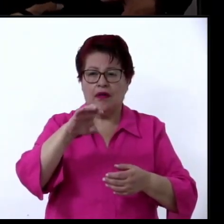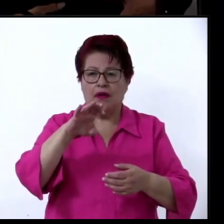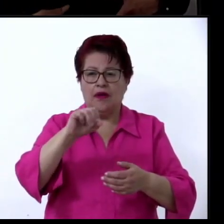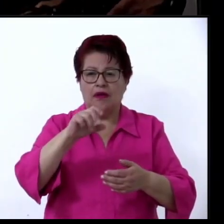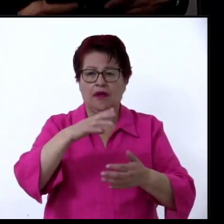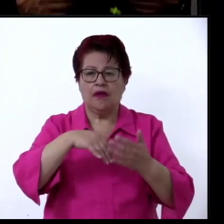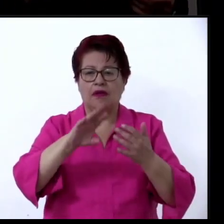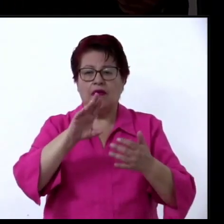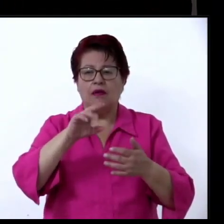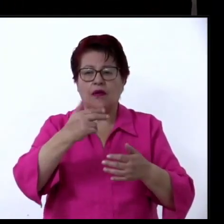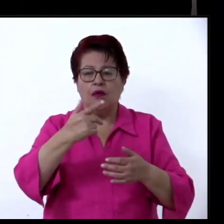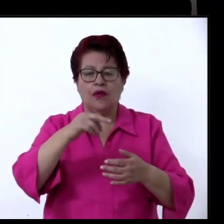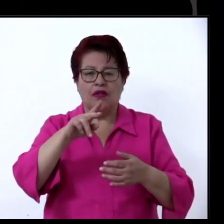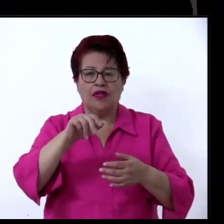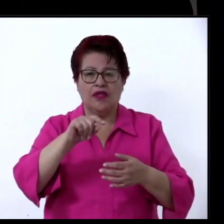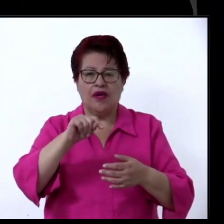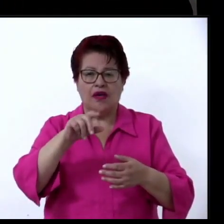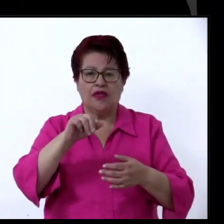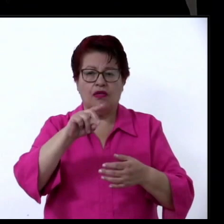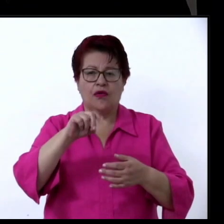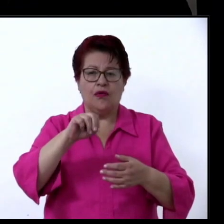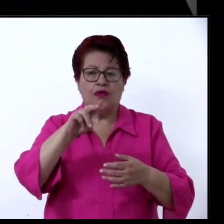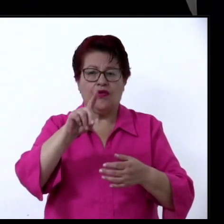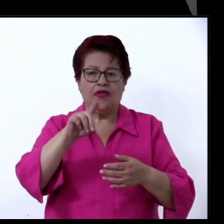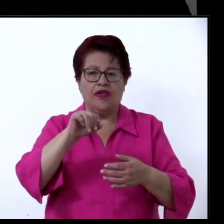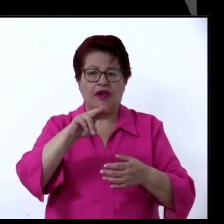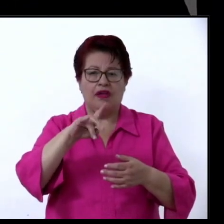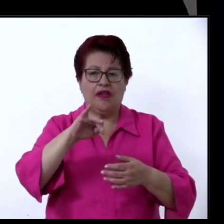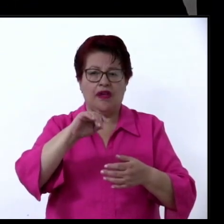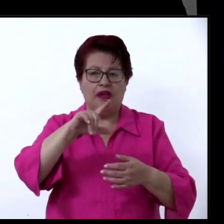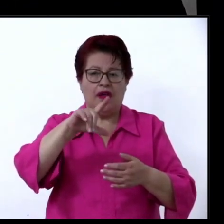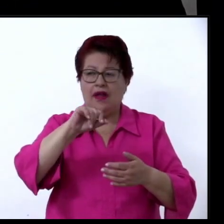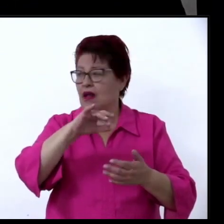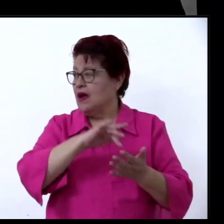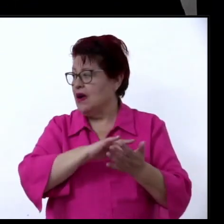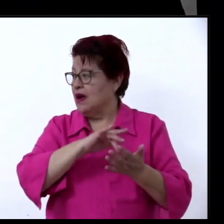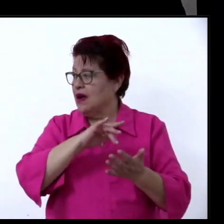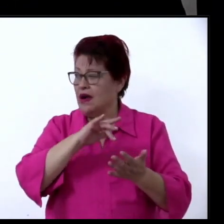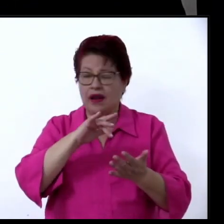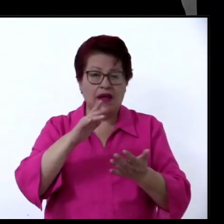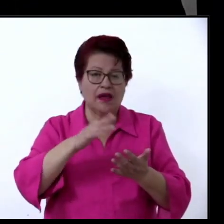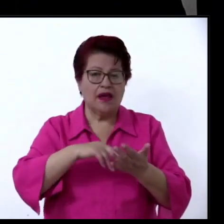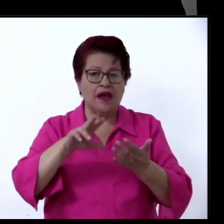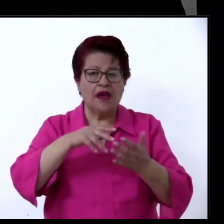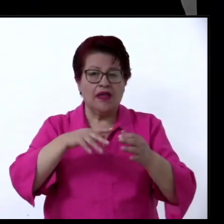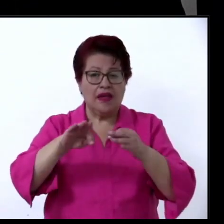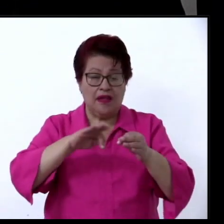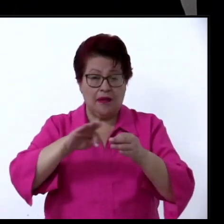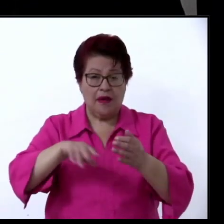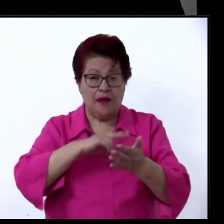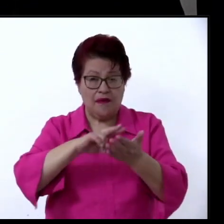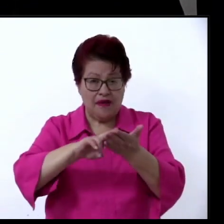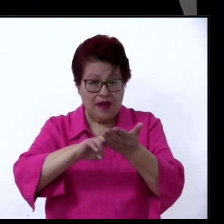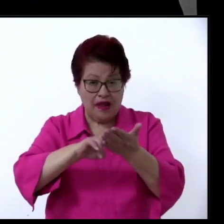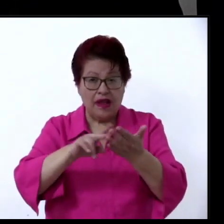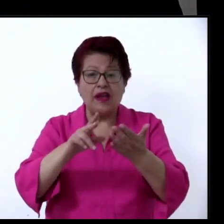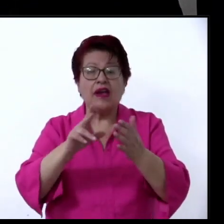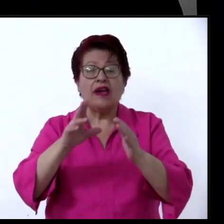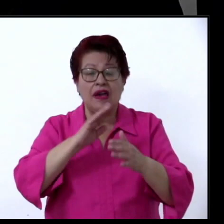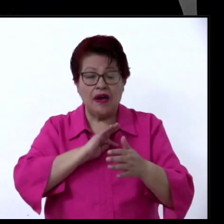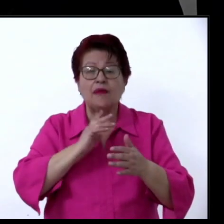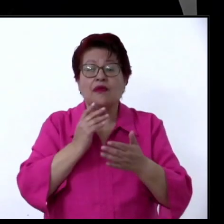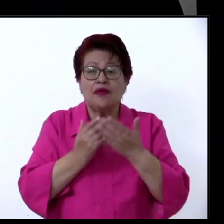diputada Daniela, muchas gracias. Y fíjense que este proceso de empleos verdes pues nos ha dado la posibilidad también